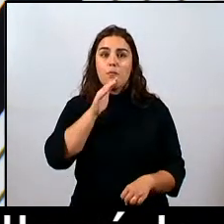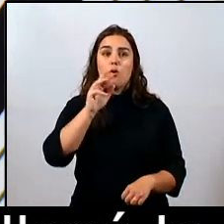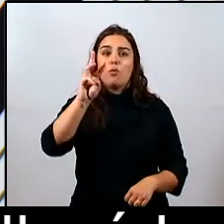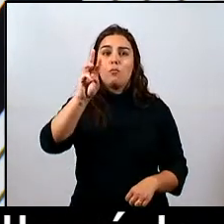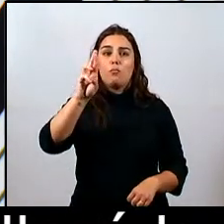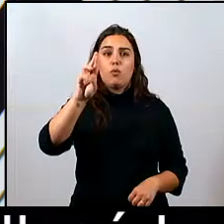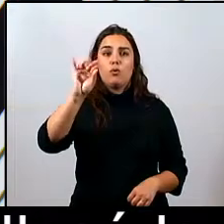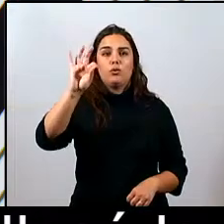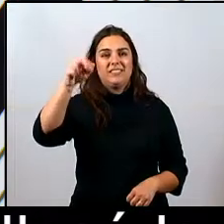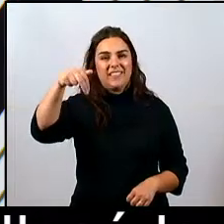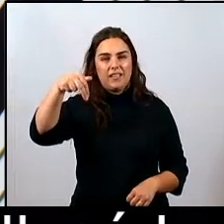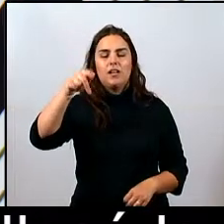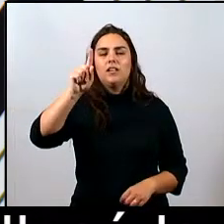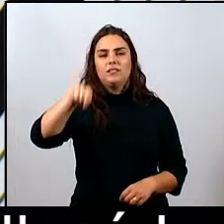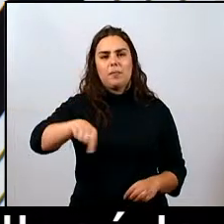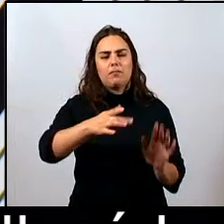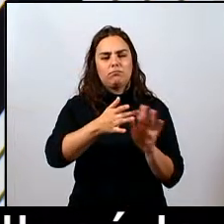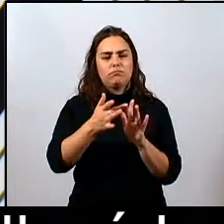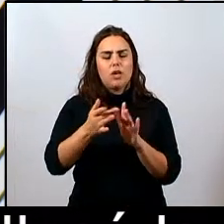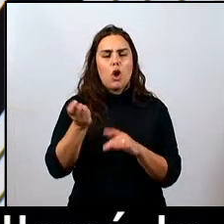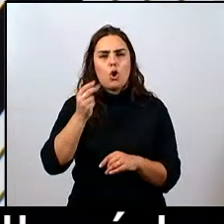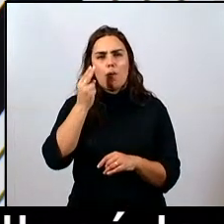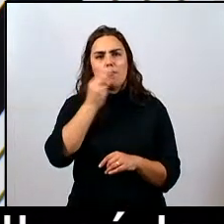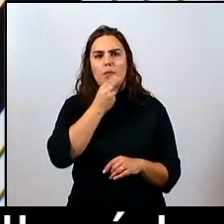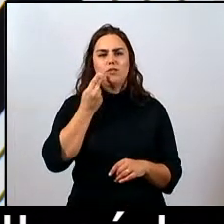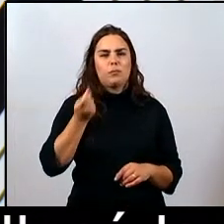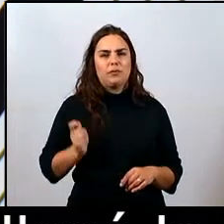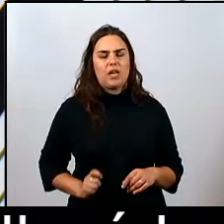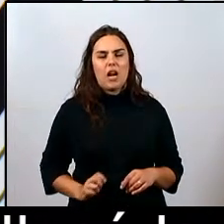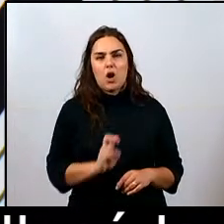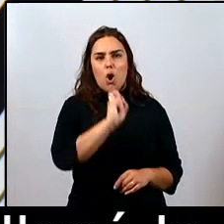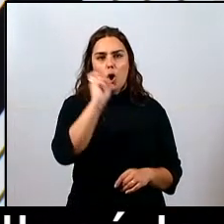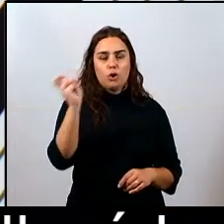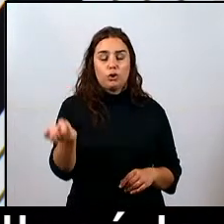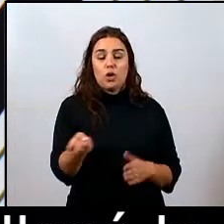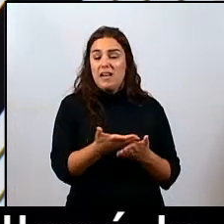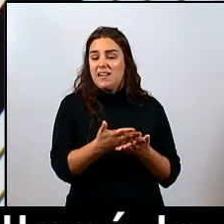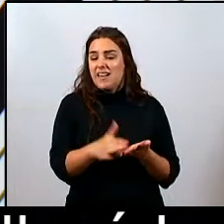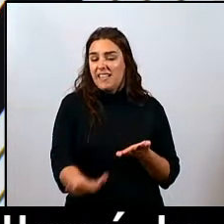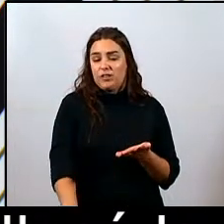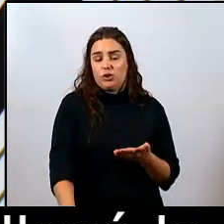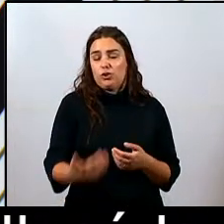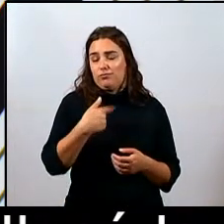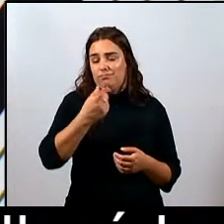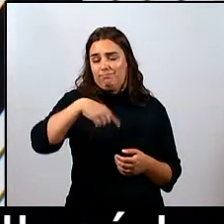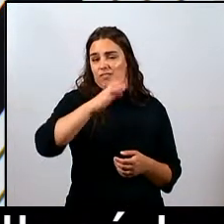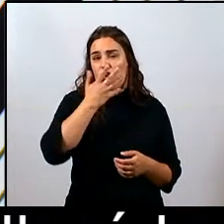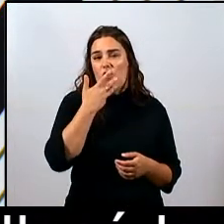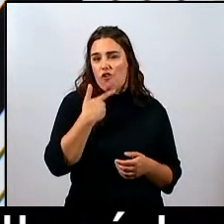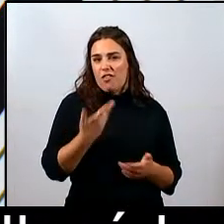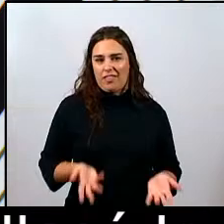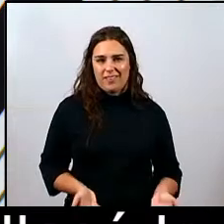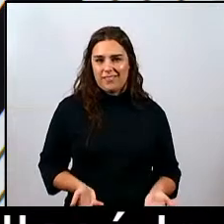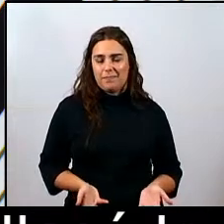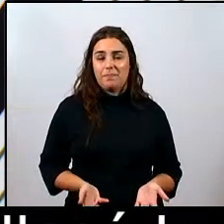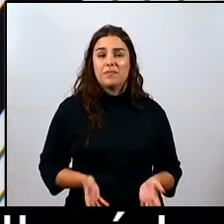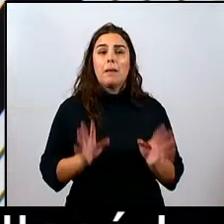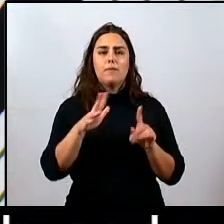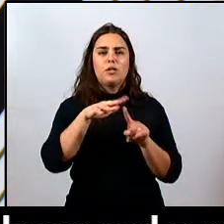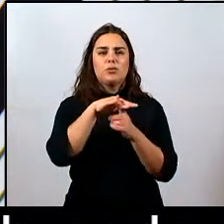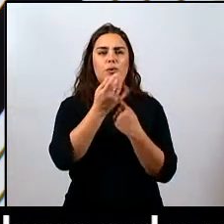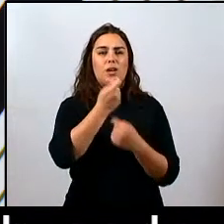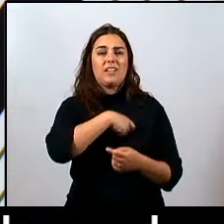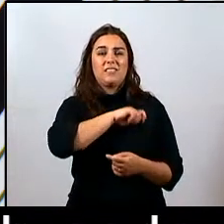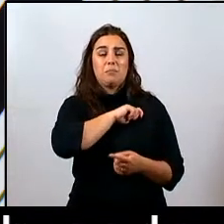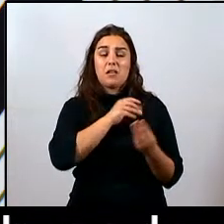las revelaciones sobre otros compromisos profesionales de Schröder, el resto es historia, ya la conocemos. Pero la situación en España no es